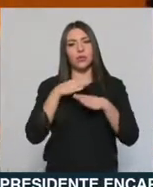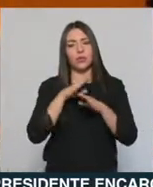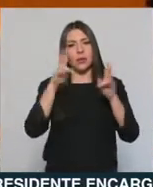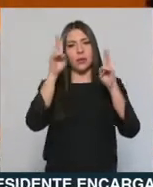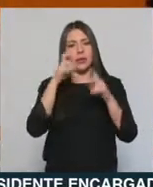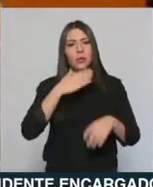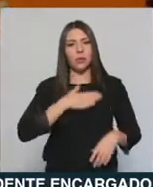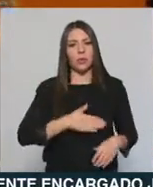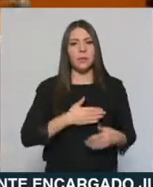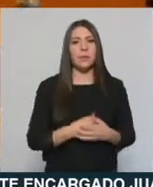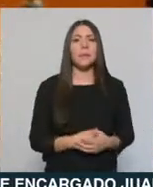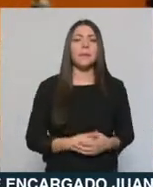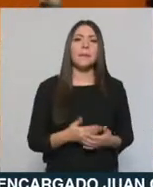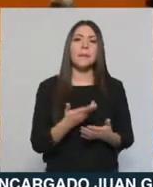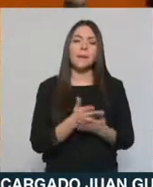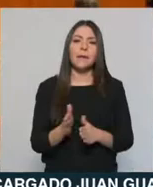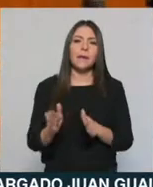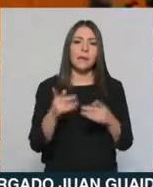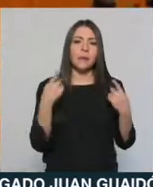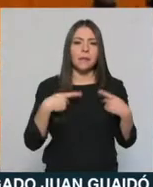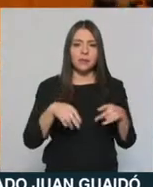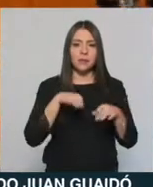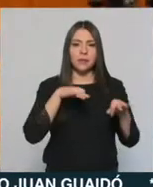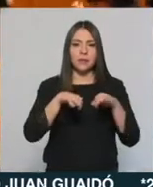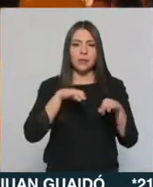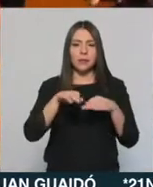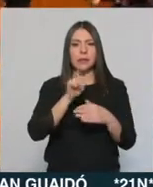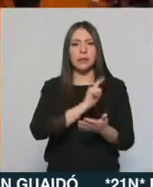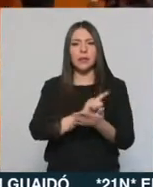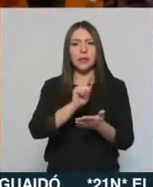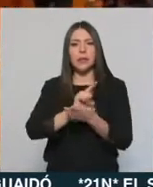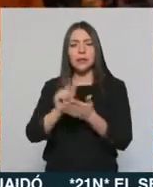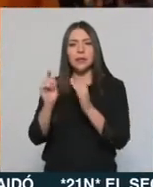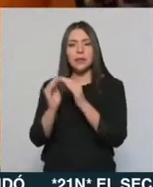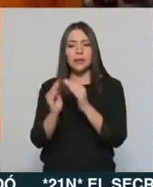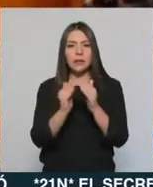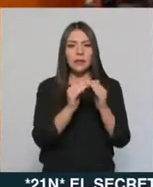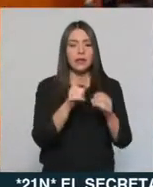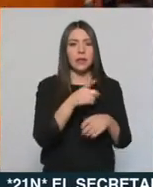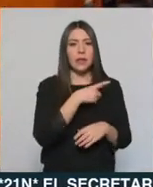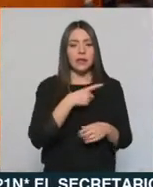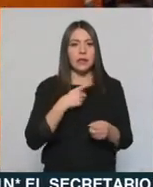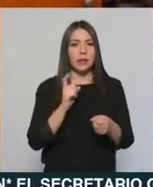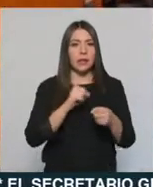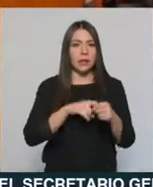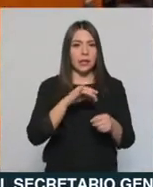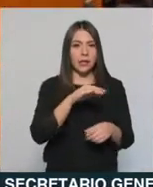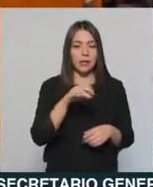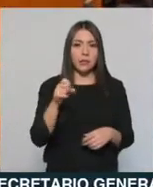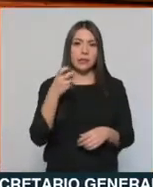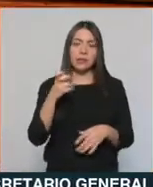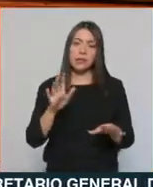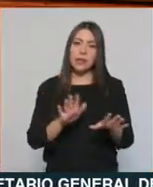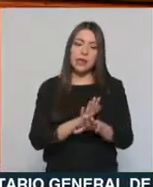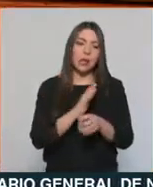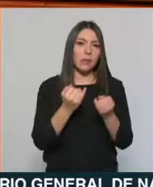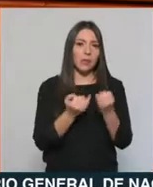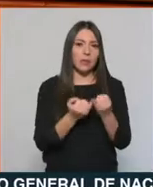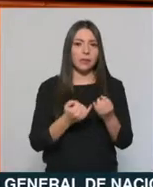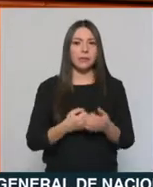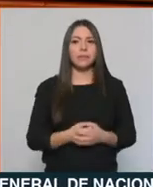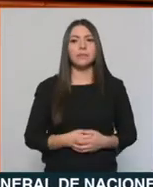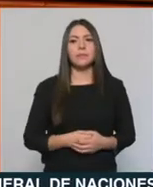personas trabajadoras del hogar tendrán que ser registradas ante la Seguridad Social. Esto es un avance también, maestro. Sí,